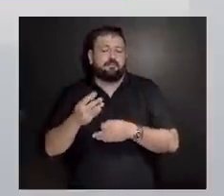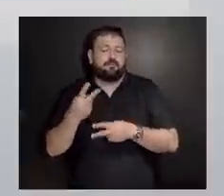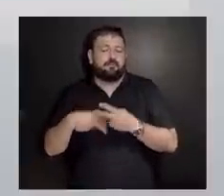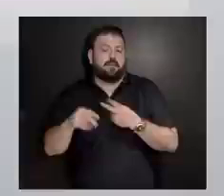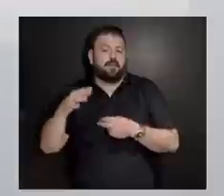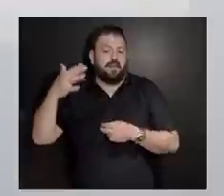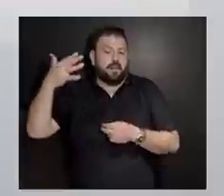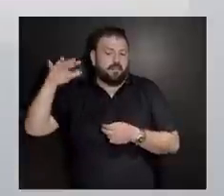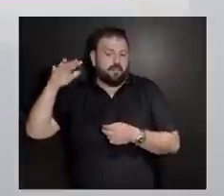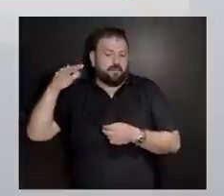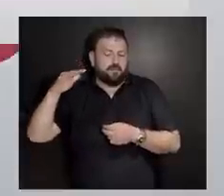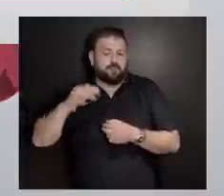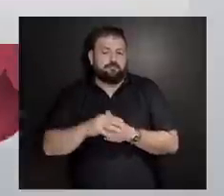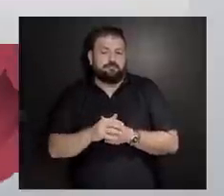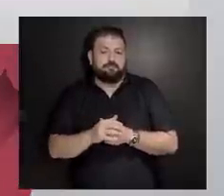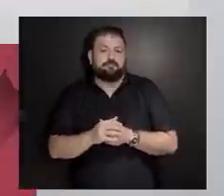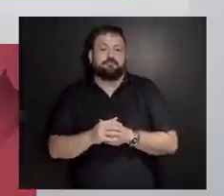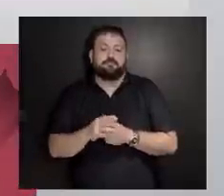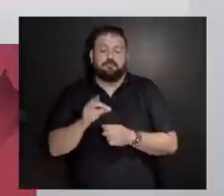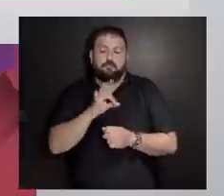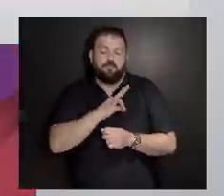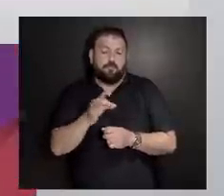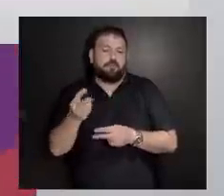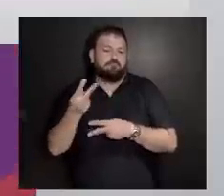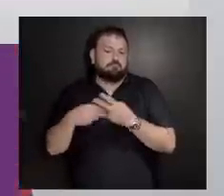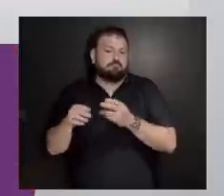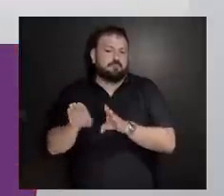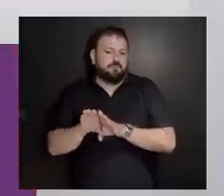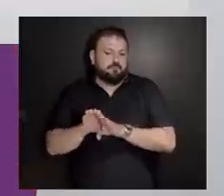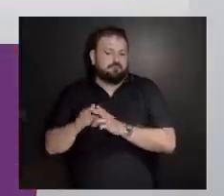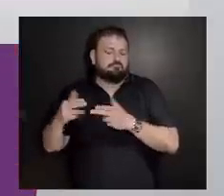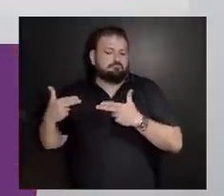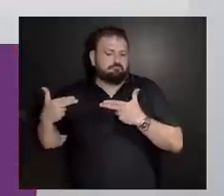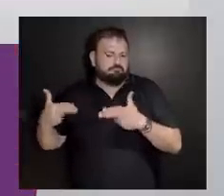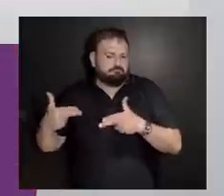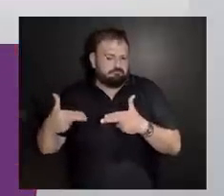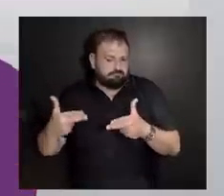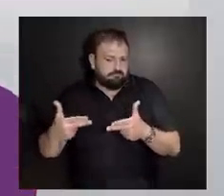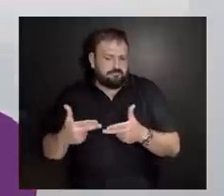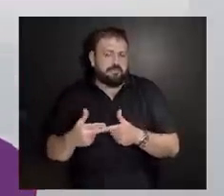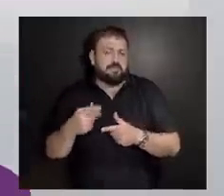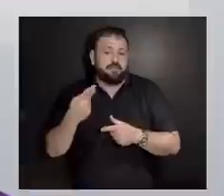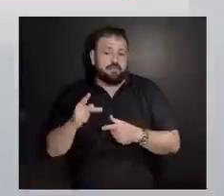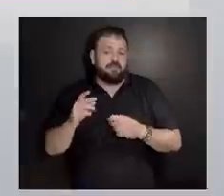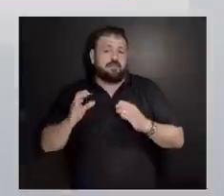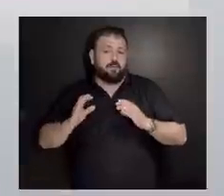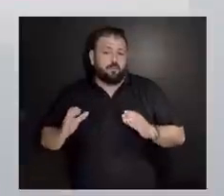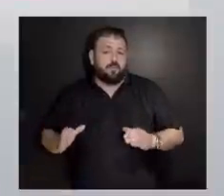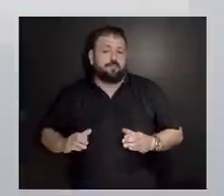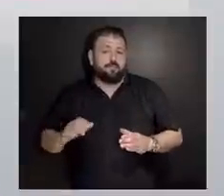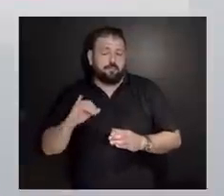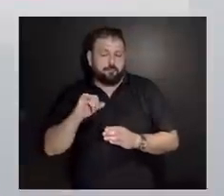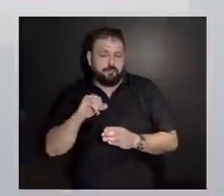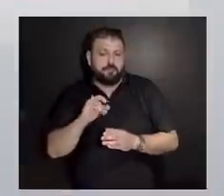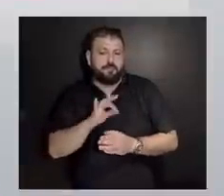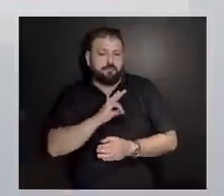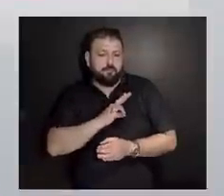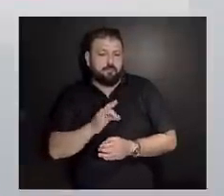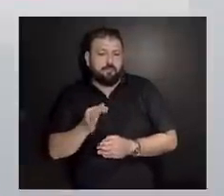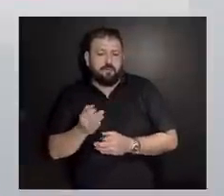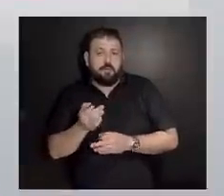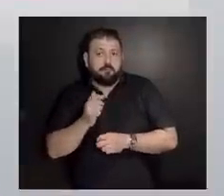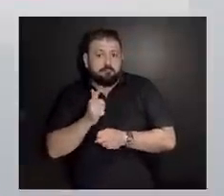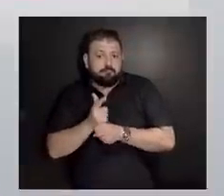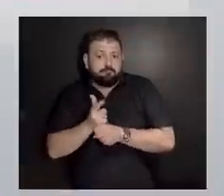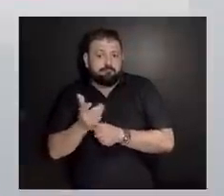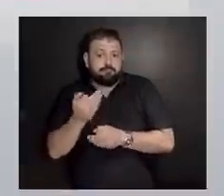un trastorno inmunológico genético, es decir, en este caso el cuerpo sí va a generar la producción de